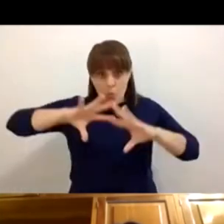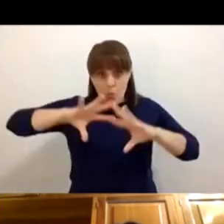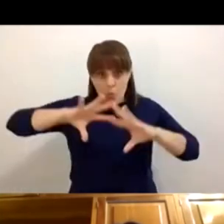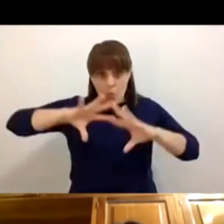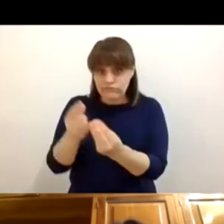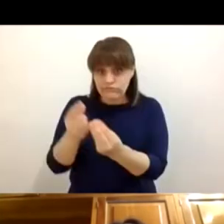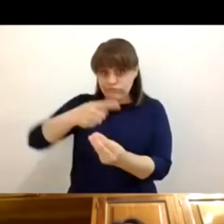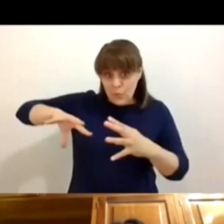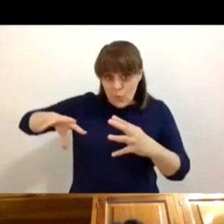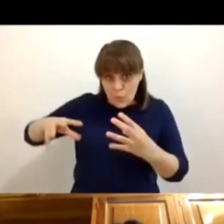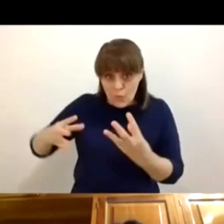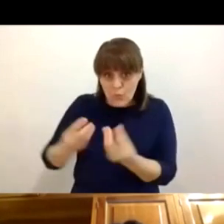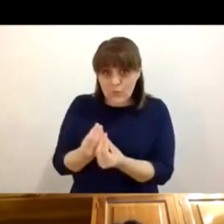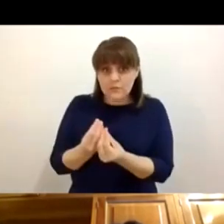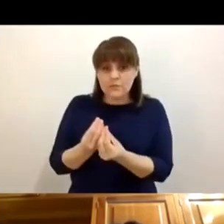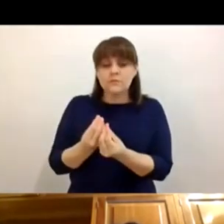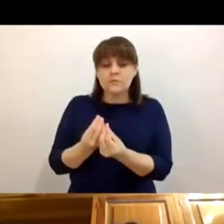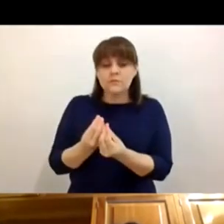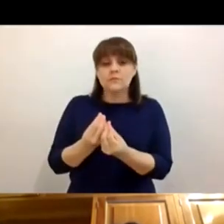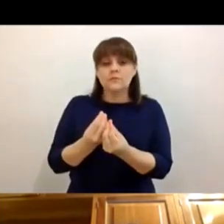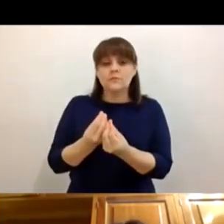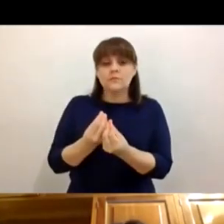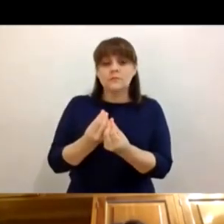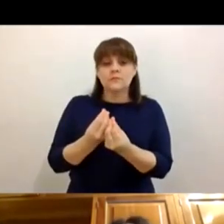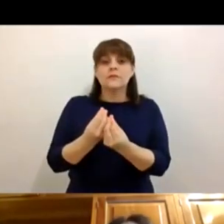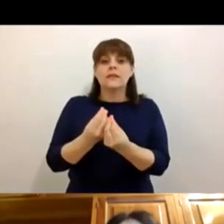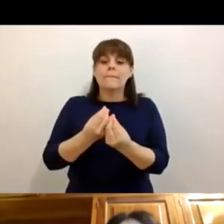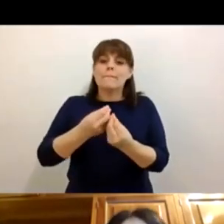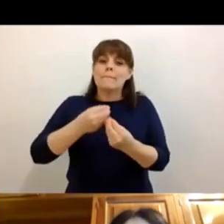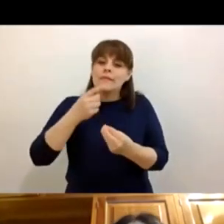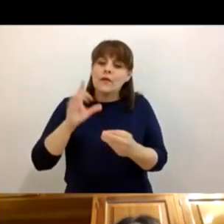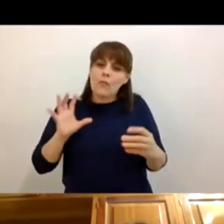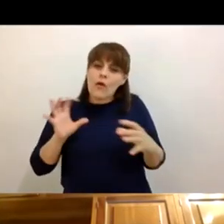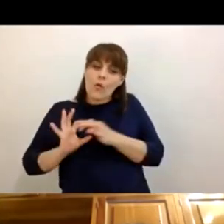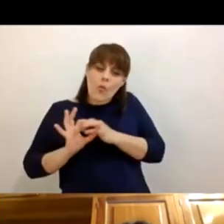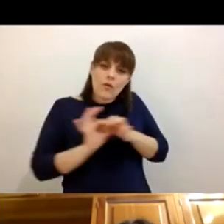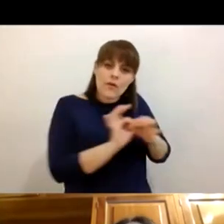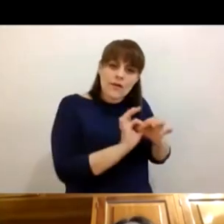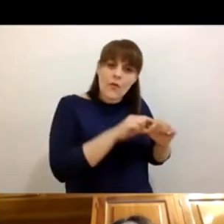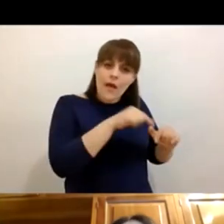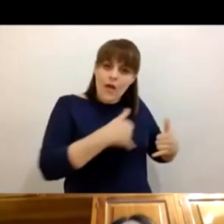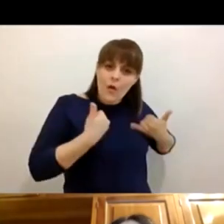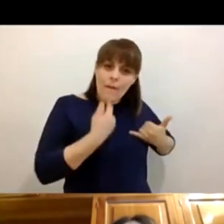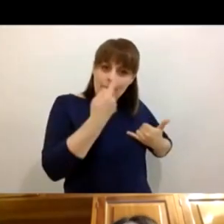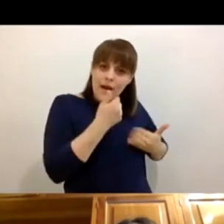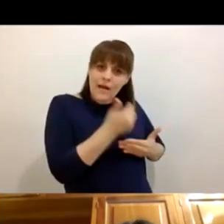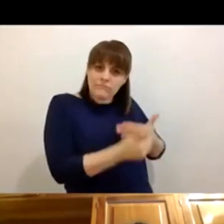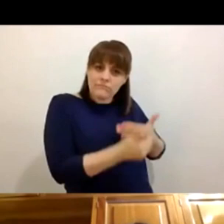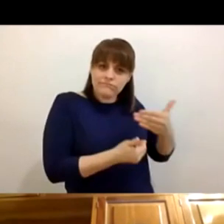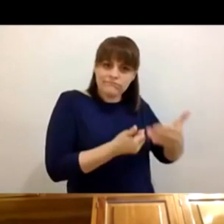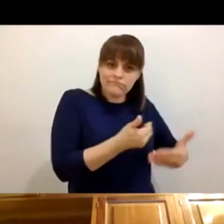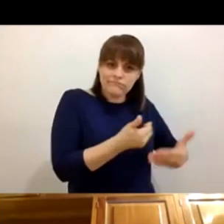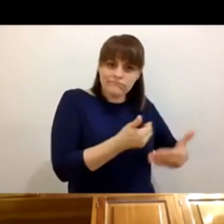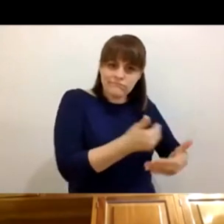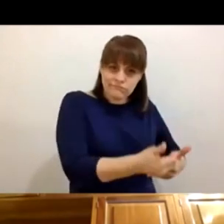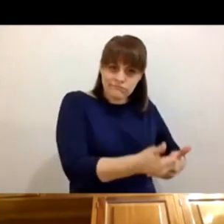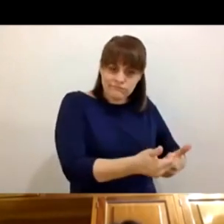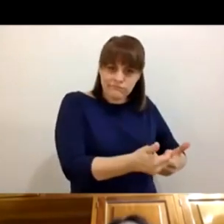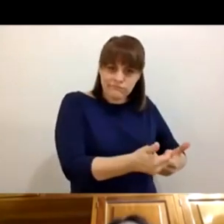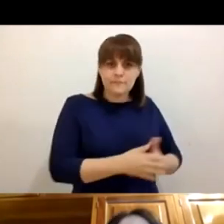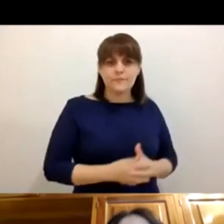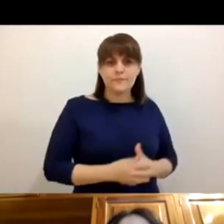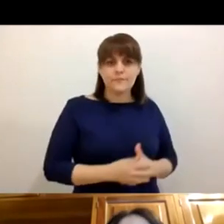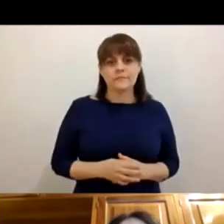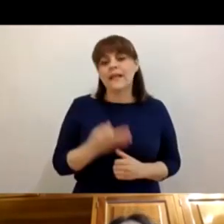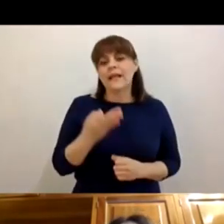justamente de mirar, o sea, de aliarnos con el proceso del chico, ¿no? Yo no sé, creo que es suficiente preámbulo un poco